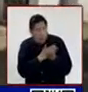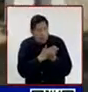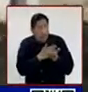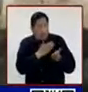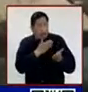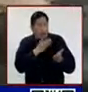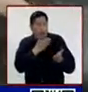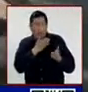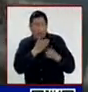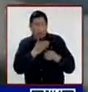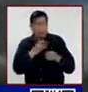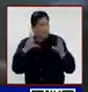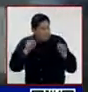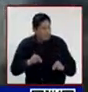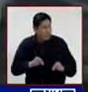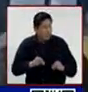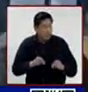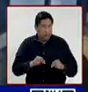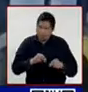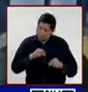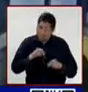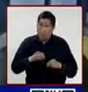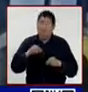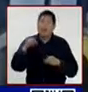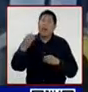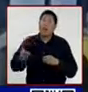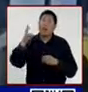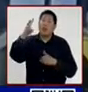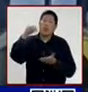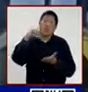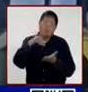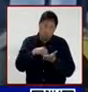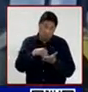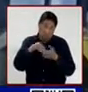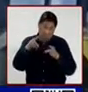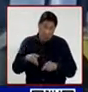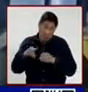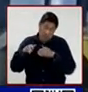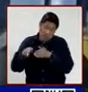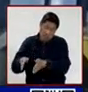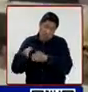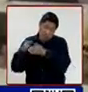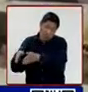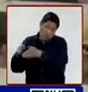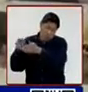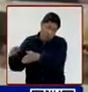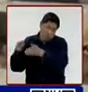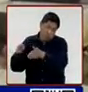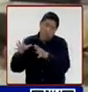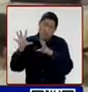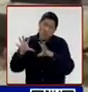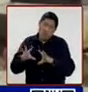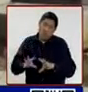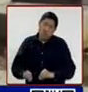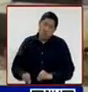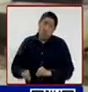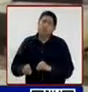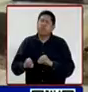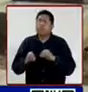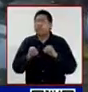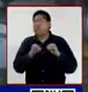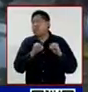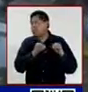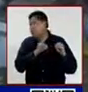suyo. Y los restos de más de 2.000 personas que fueron enterradas en este cementerio serán trasladados en las